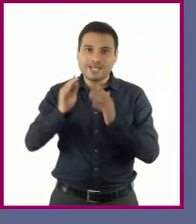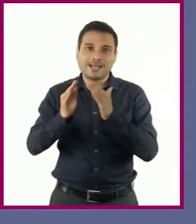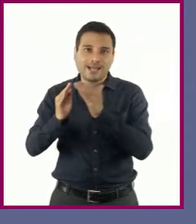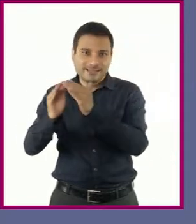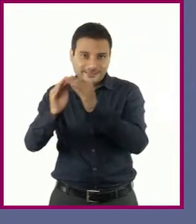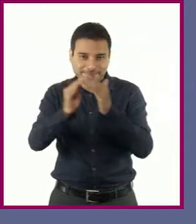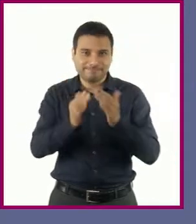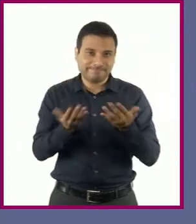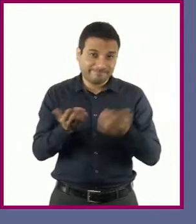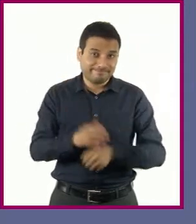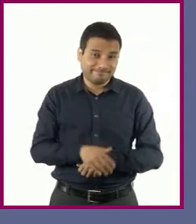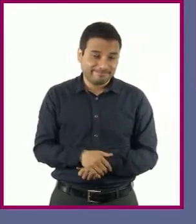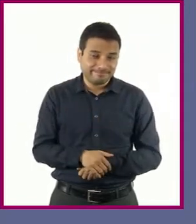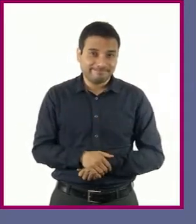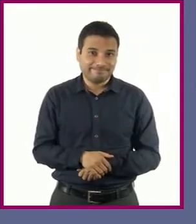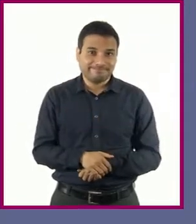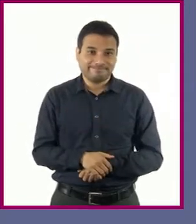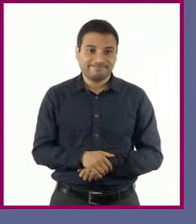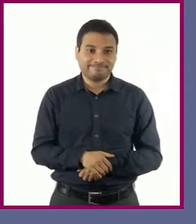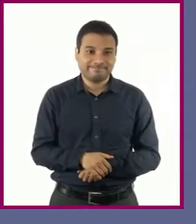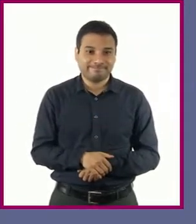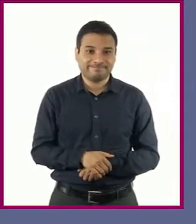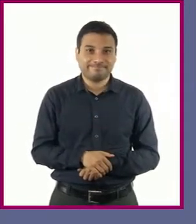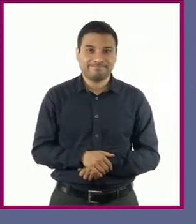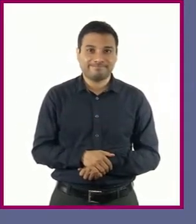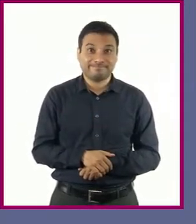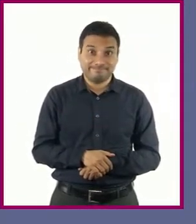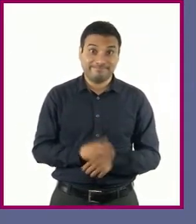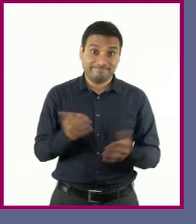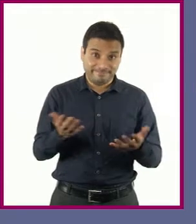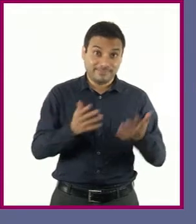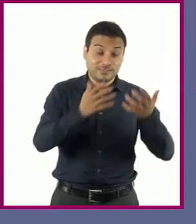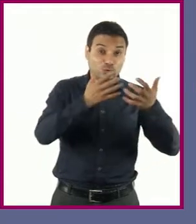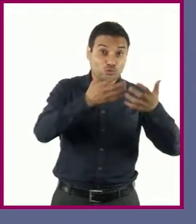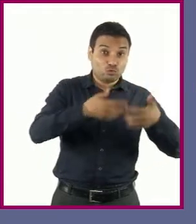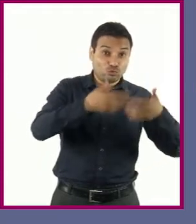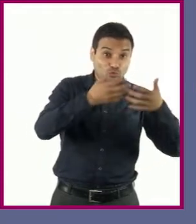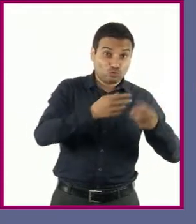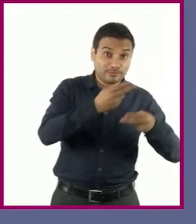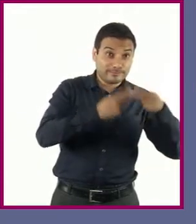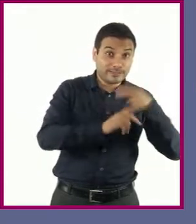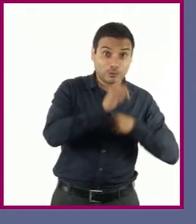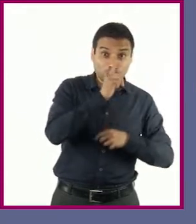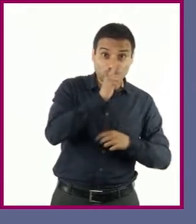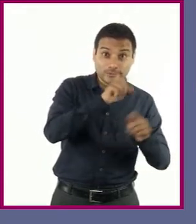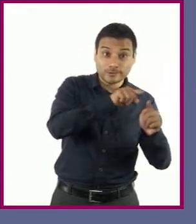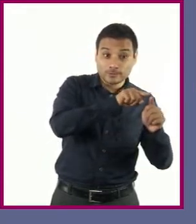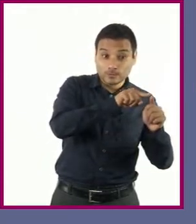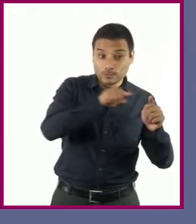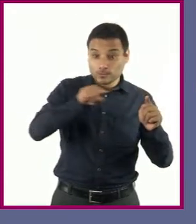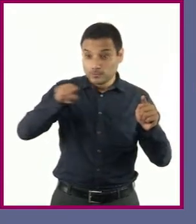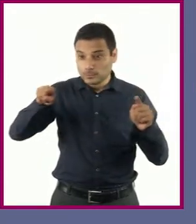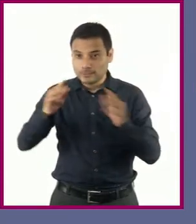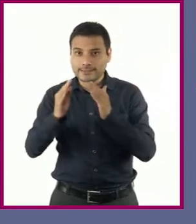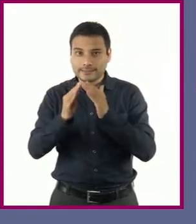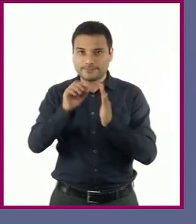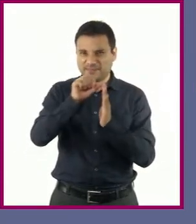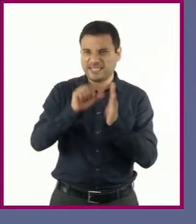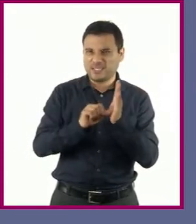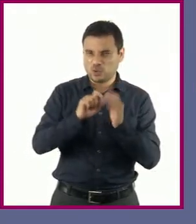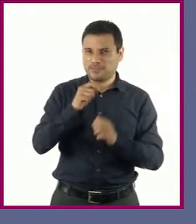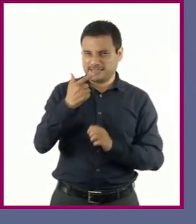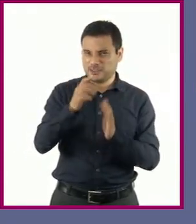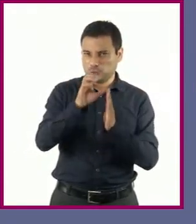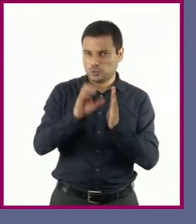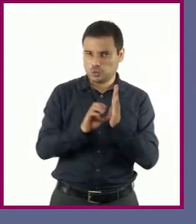distribuirla en localidades y ciudades, con lo cual se logra interconectar a las centrales de generación con los consumidores. De acuerdo con el artículo 27 de